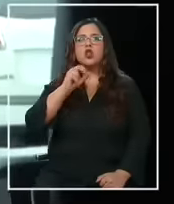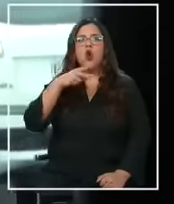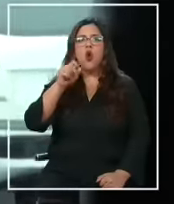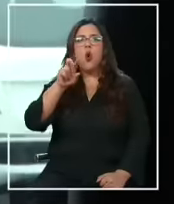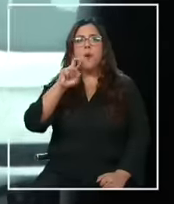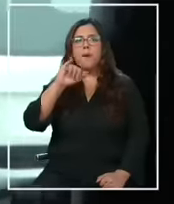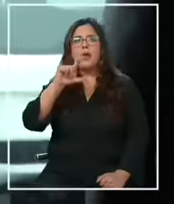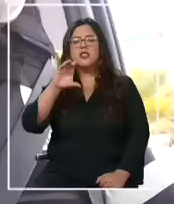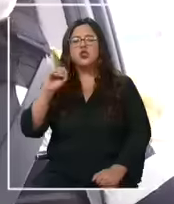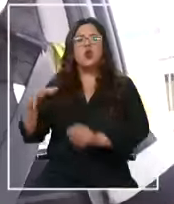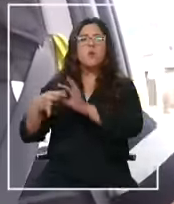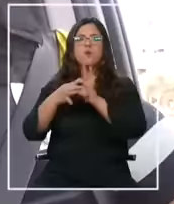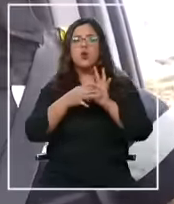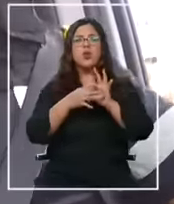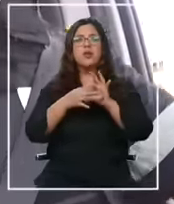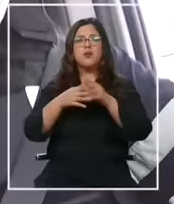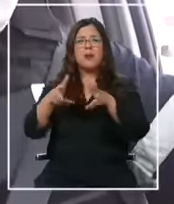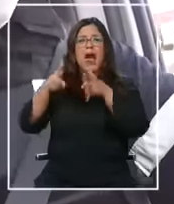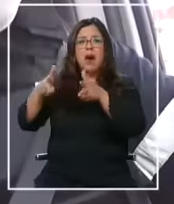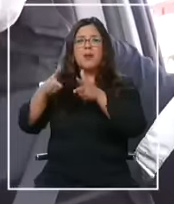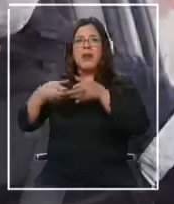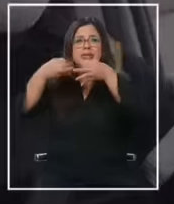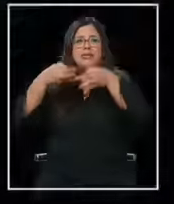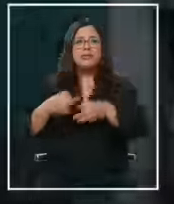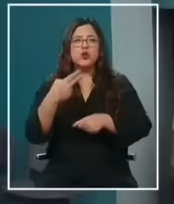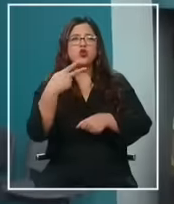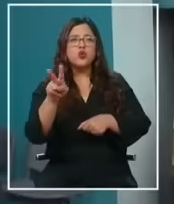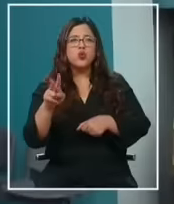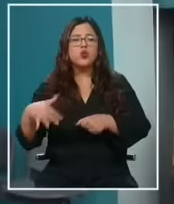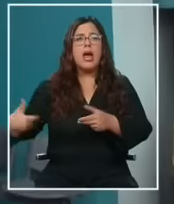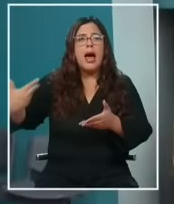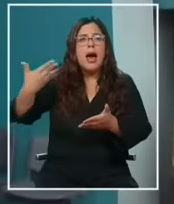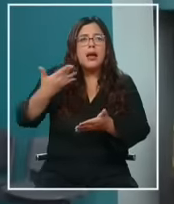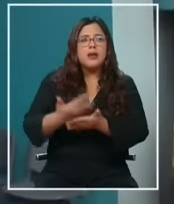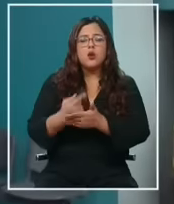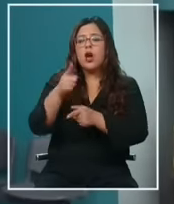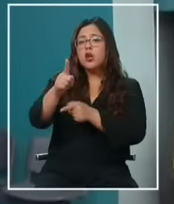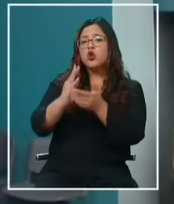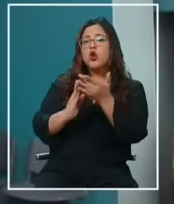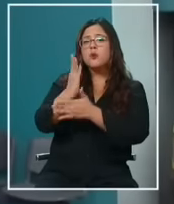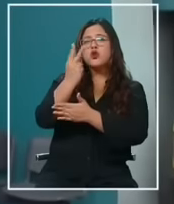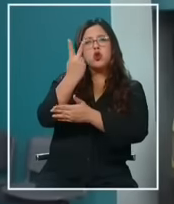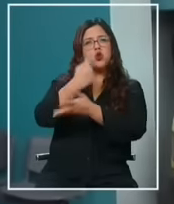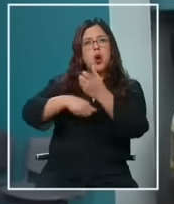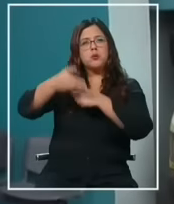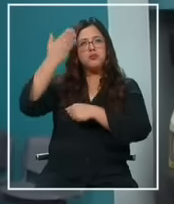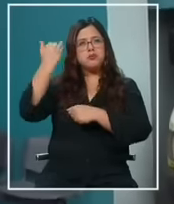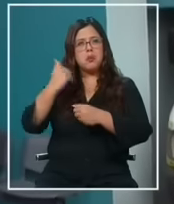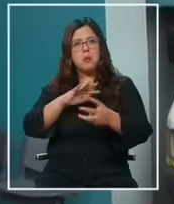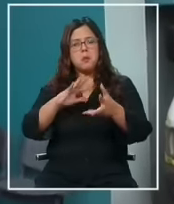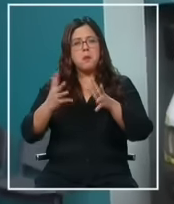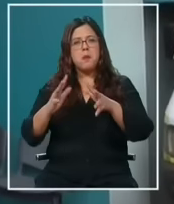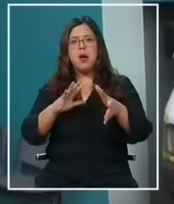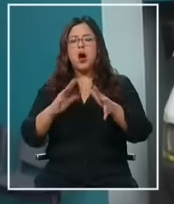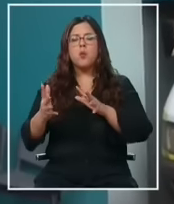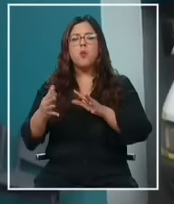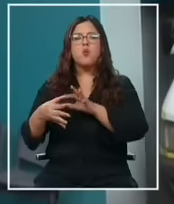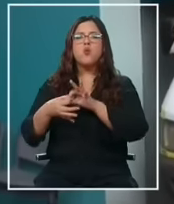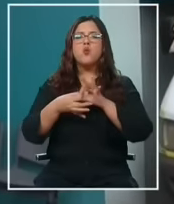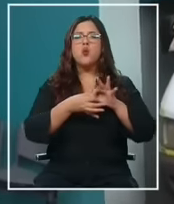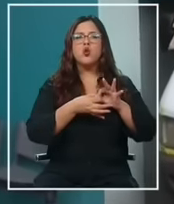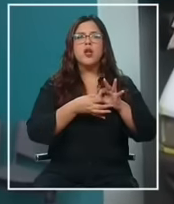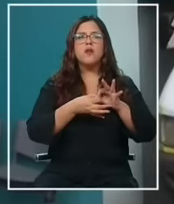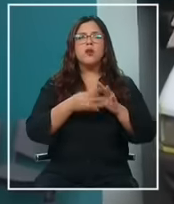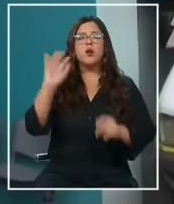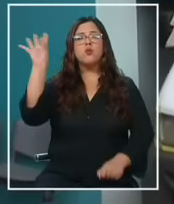graves amenazas a su seguridad en los últimos años. Esto partió hace un año, dos años atrás, a raíz de que